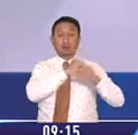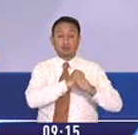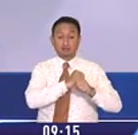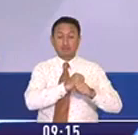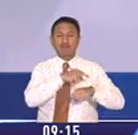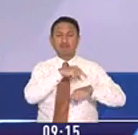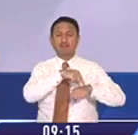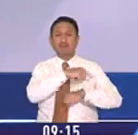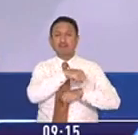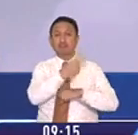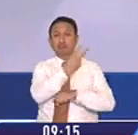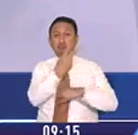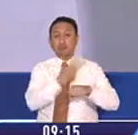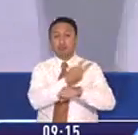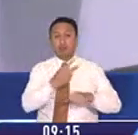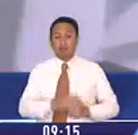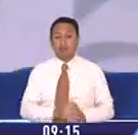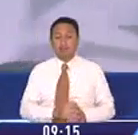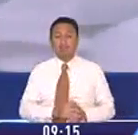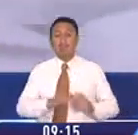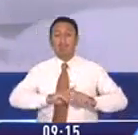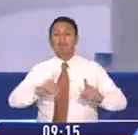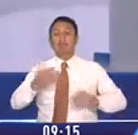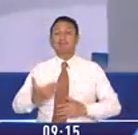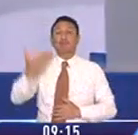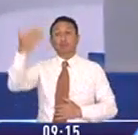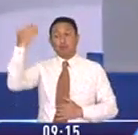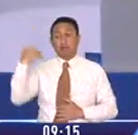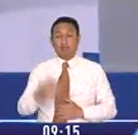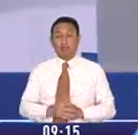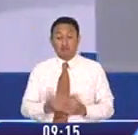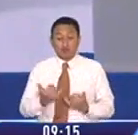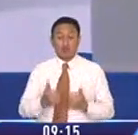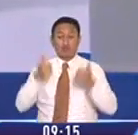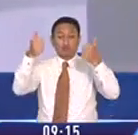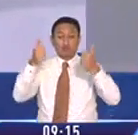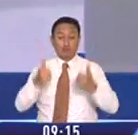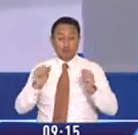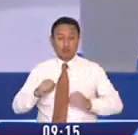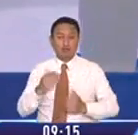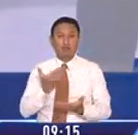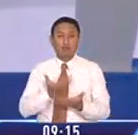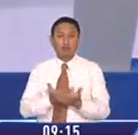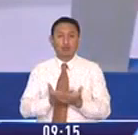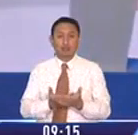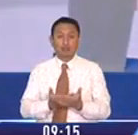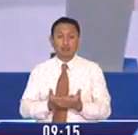una duración de 2 horas. A diferencia del anterior, se espera que los candidatos puedan proponer,